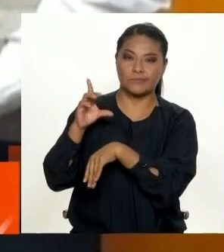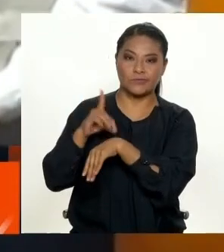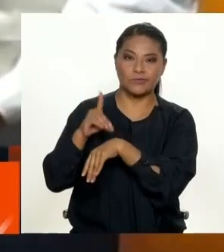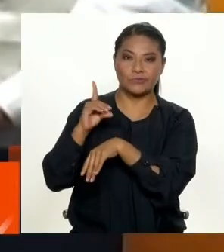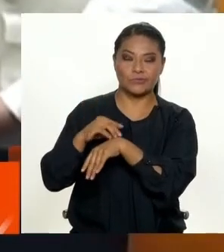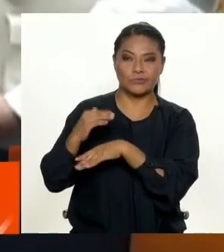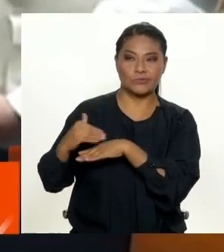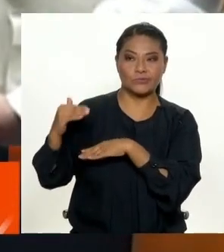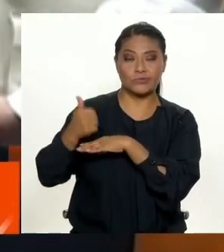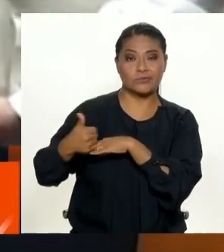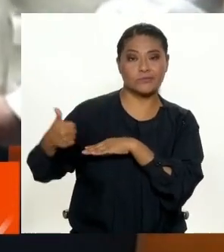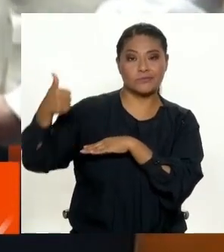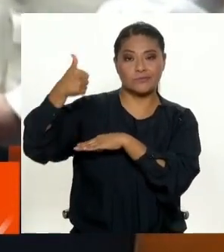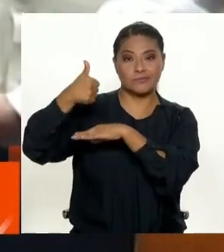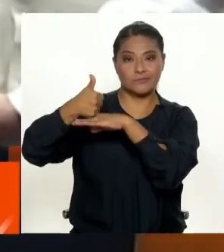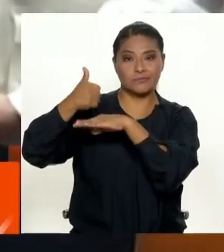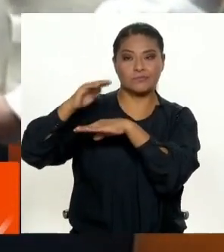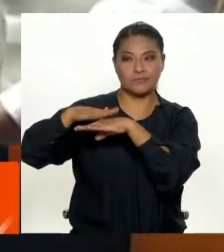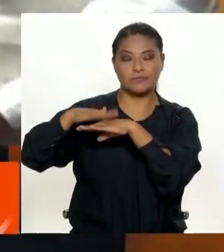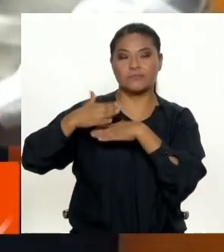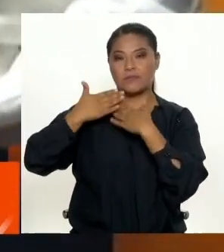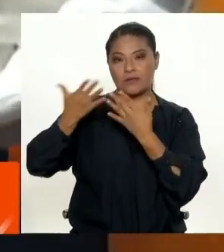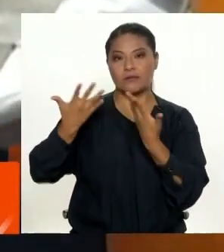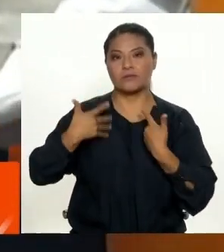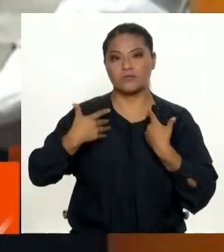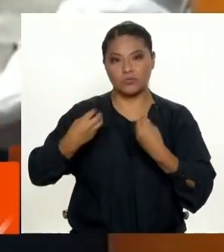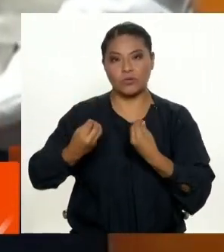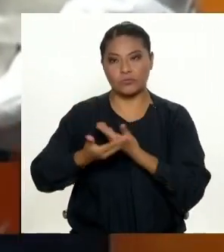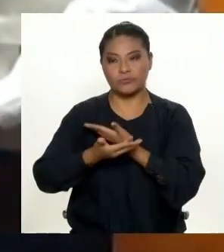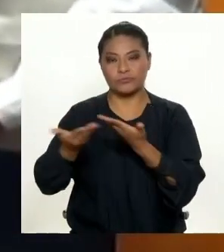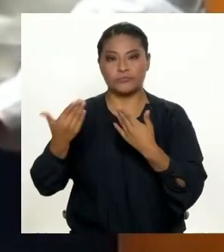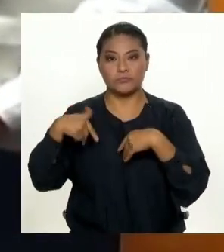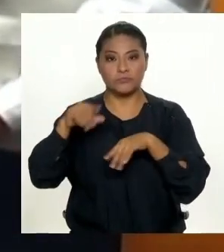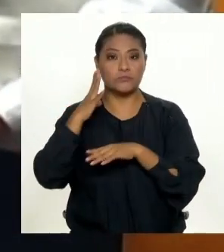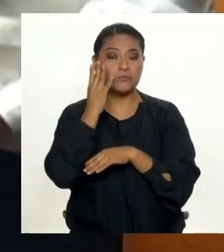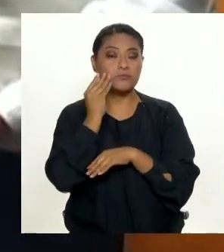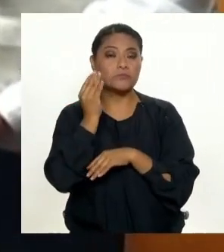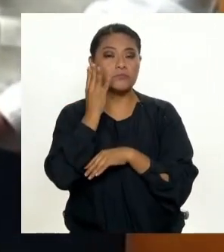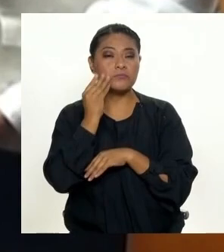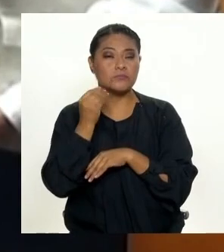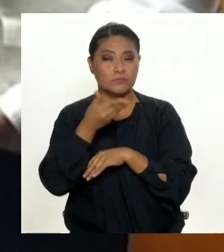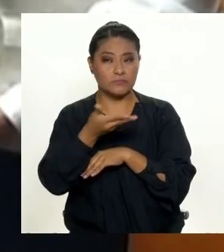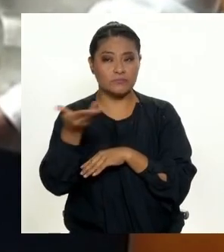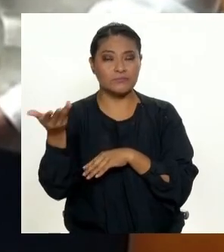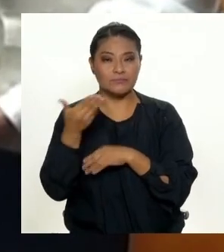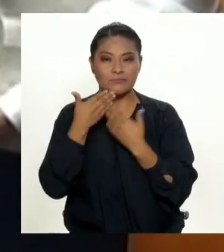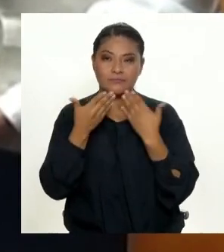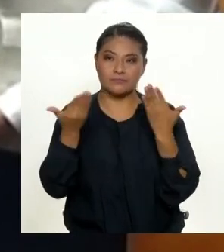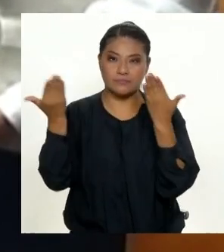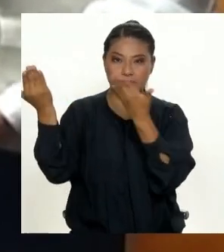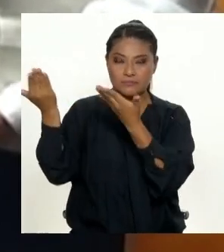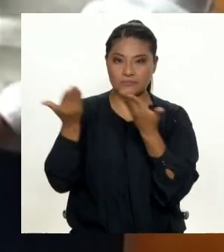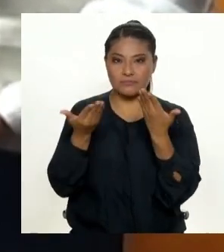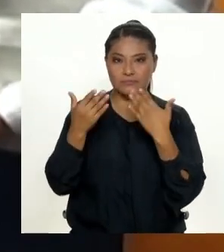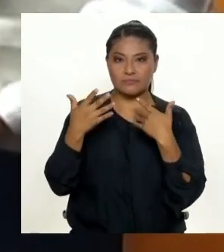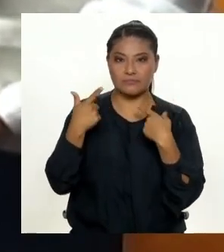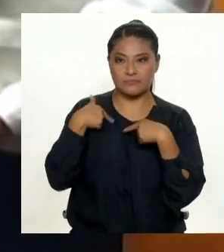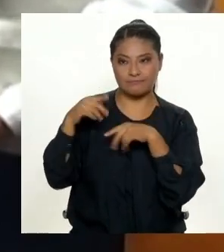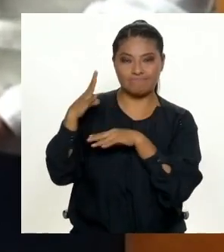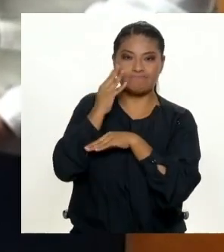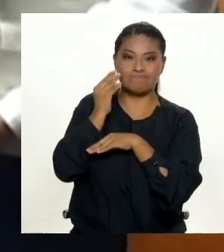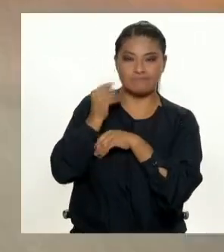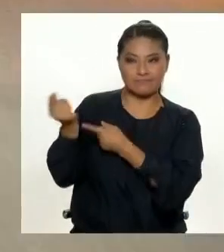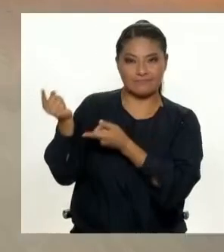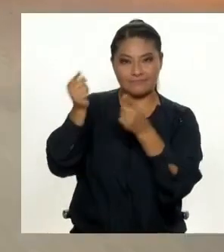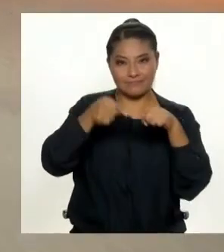macro, intendente de la macro región norte de su salud aquí en Chiclayo. Esta es la información que tenemos, Romy Gastón, desde Chiclayo. Retornamos a